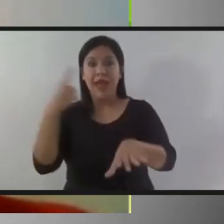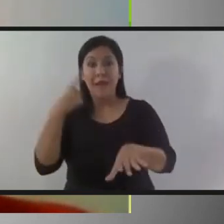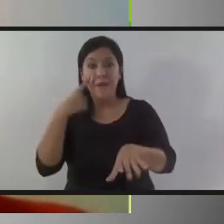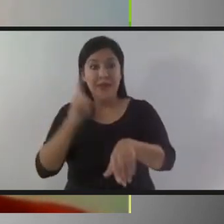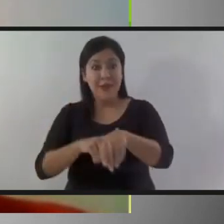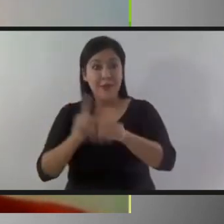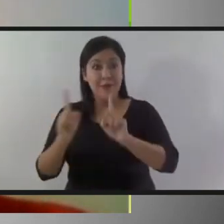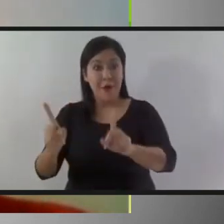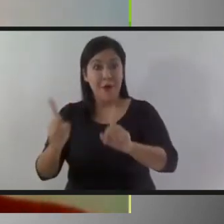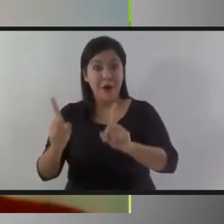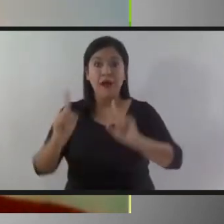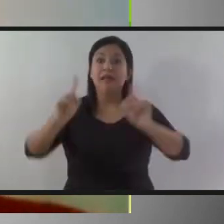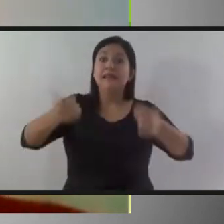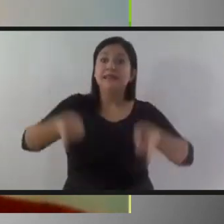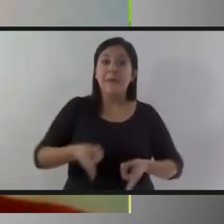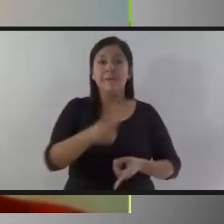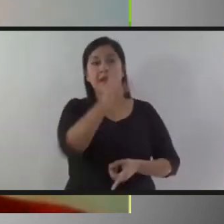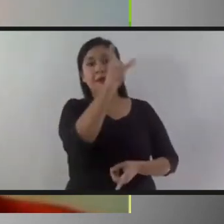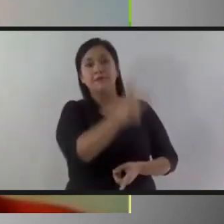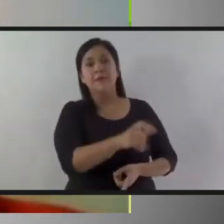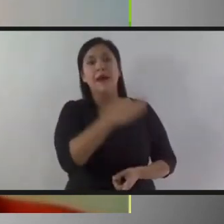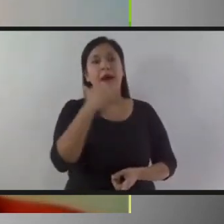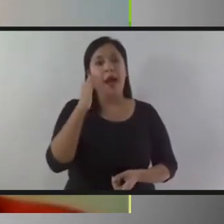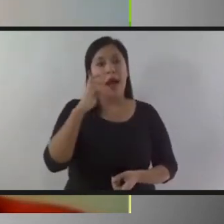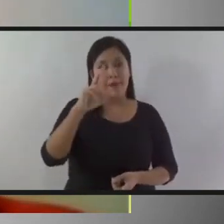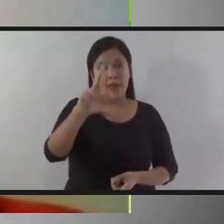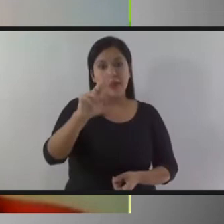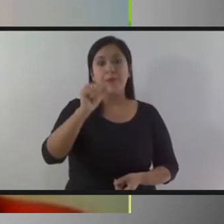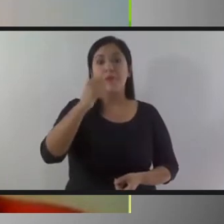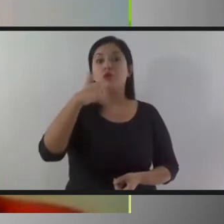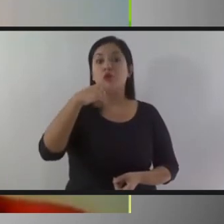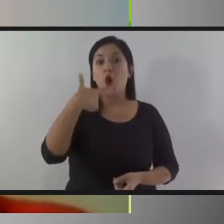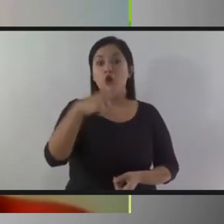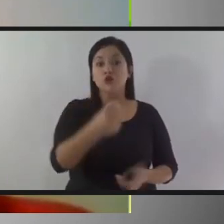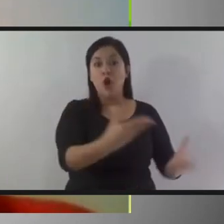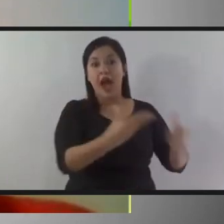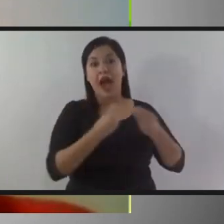Javier Moscoso, que nos está asistiendo desde lo técnico.